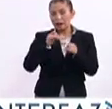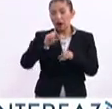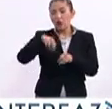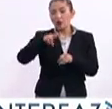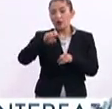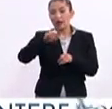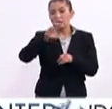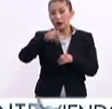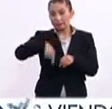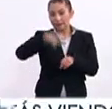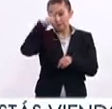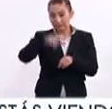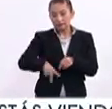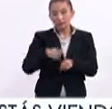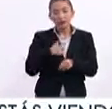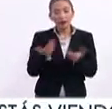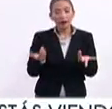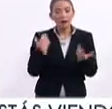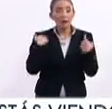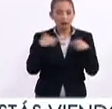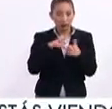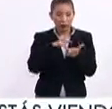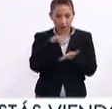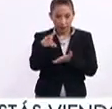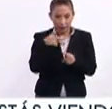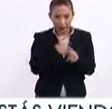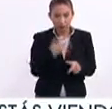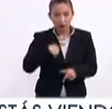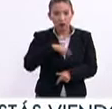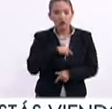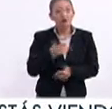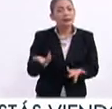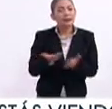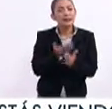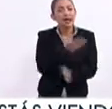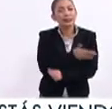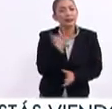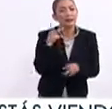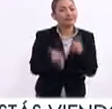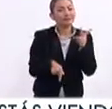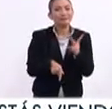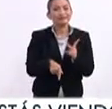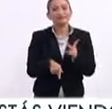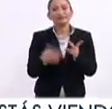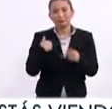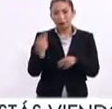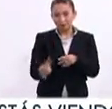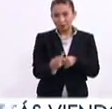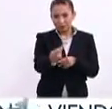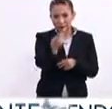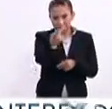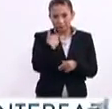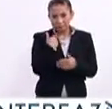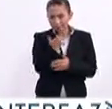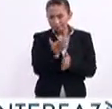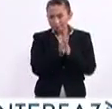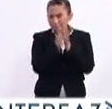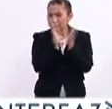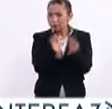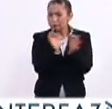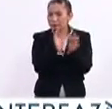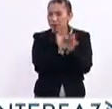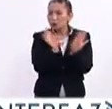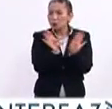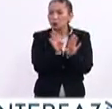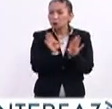UNESCO en México. Maestro Adolfo, muchísimas gracias por seguir con nosotros. Y bueno, antes de irnos al corte, yo le preguntaba, le pedía que nos